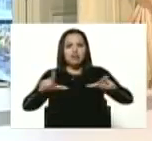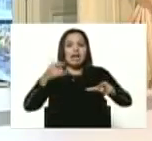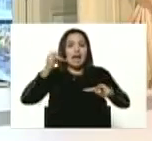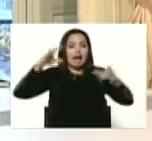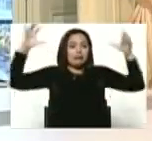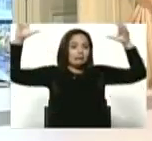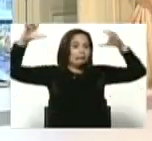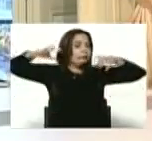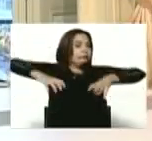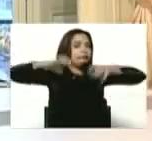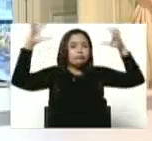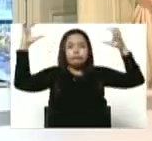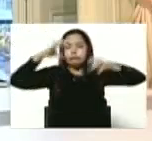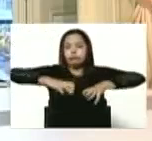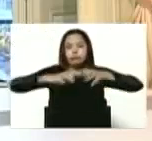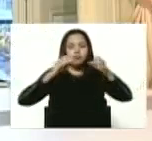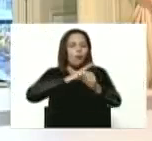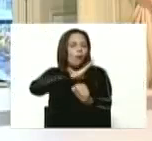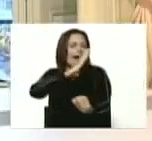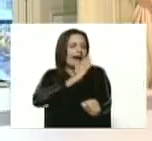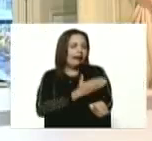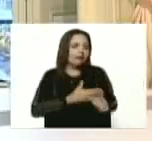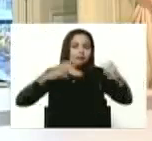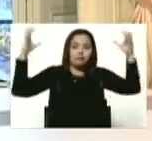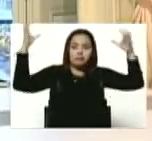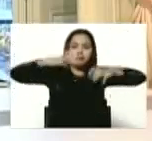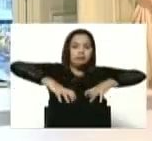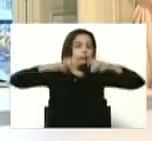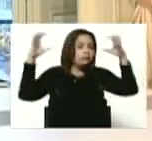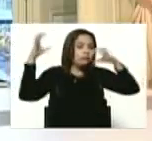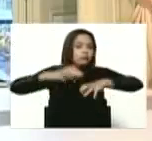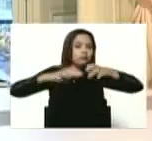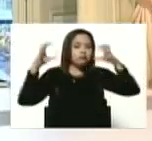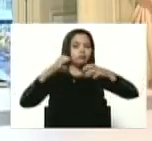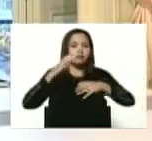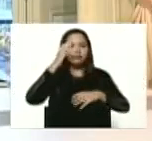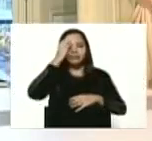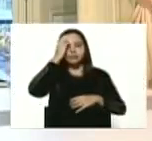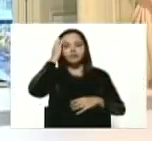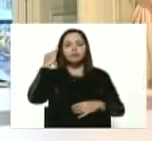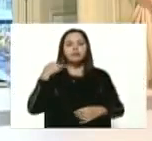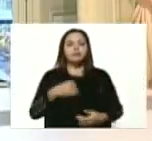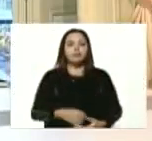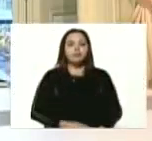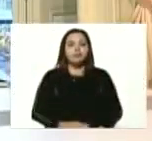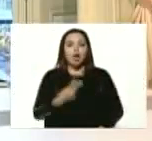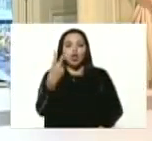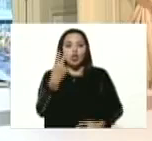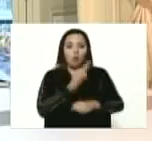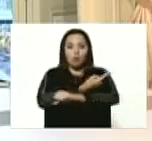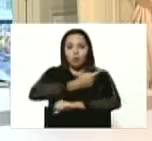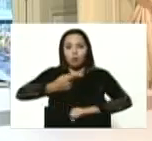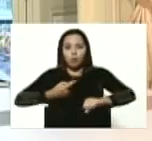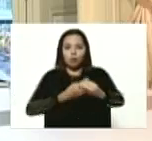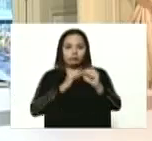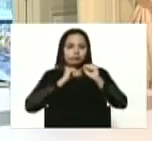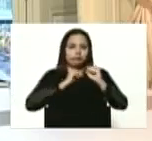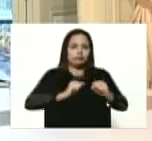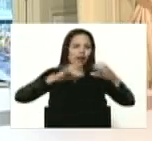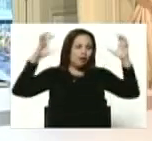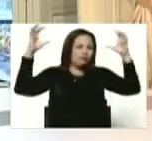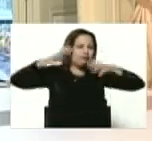la mamá de los palos de agua. dos horas pero intensas de una